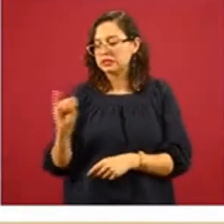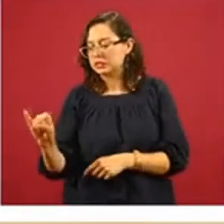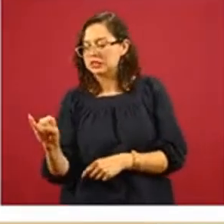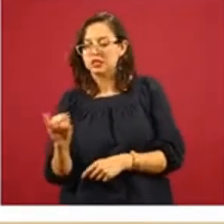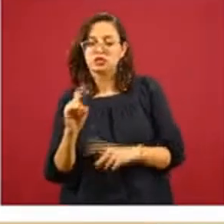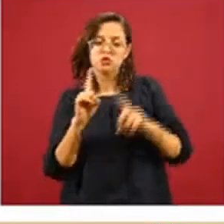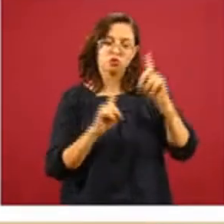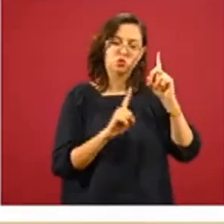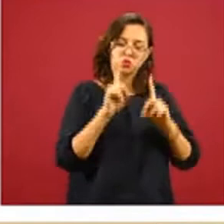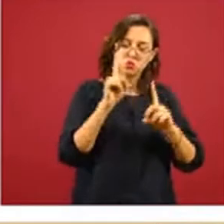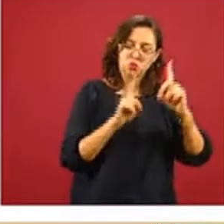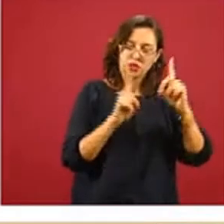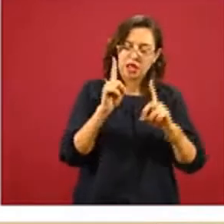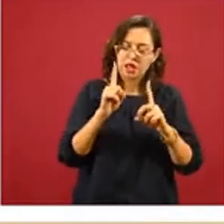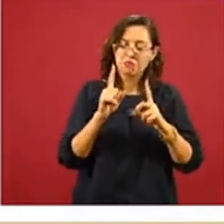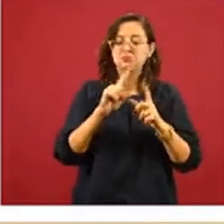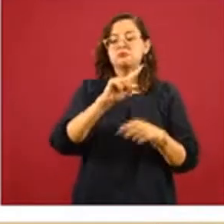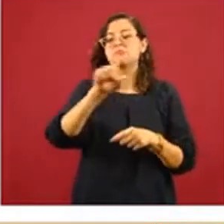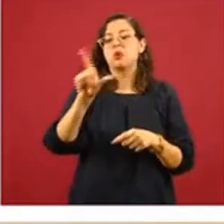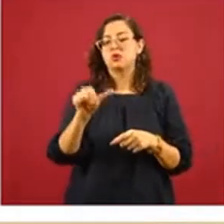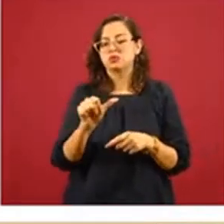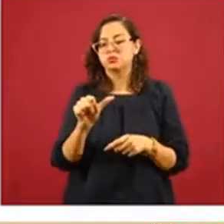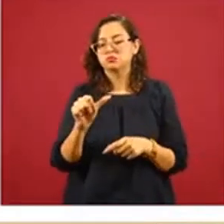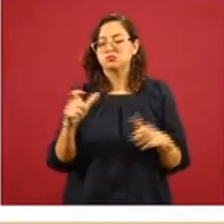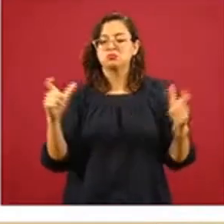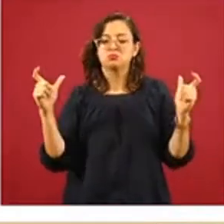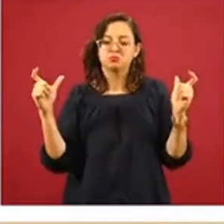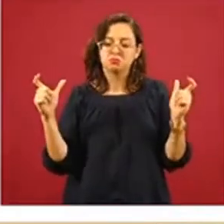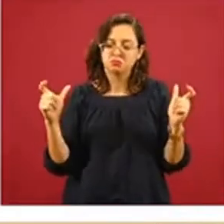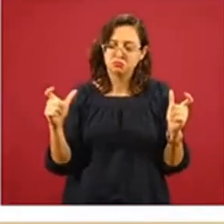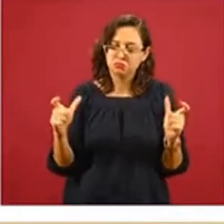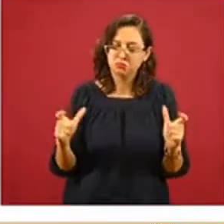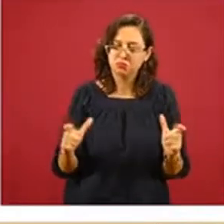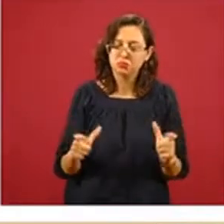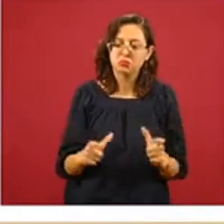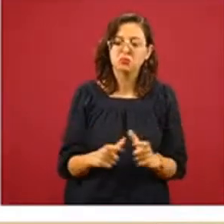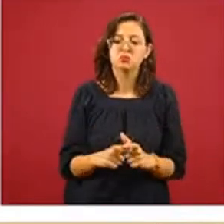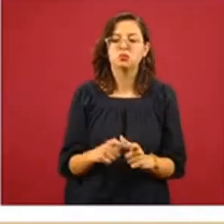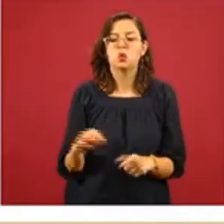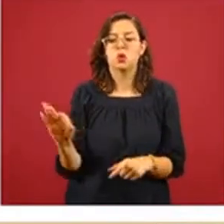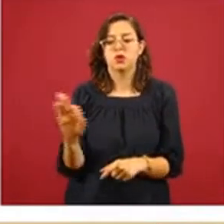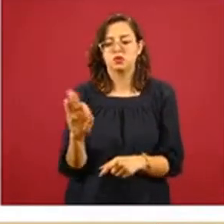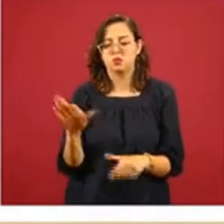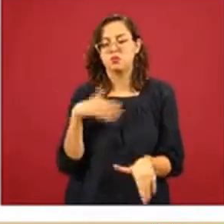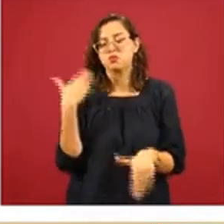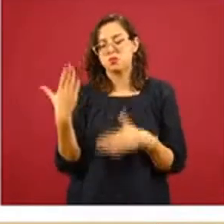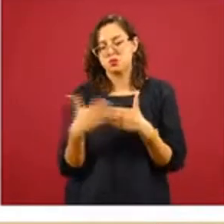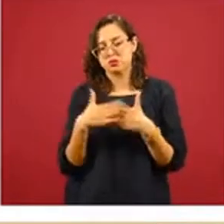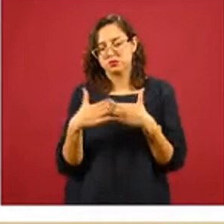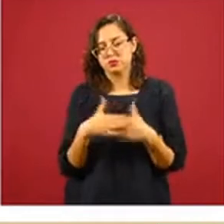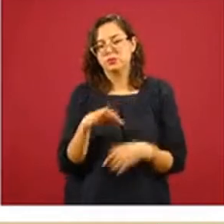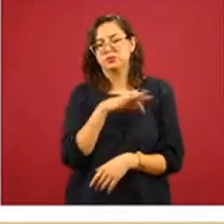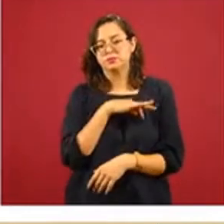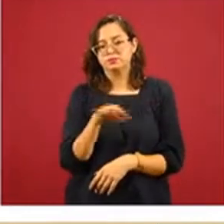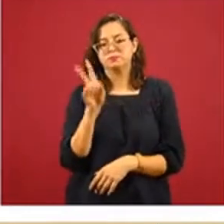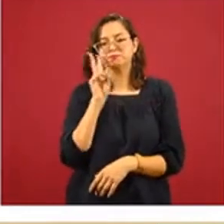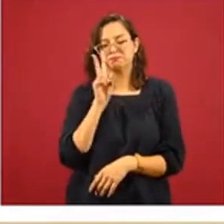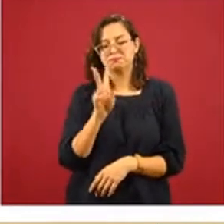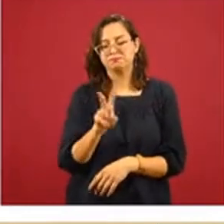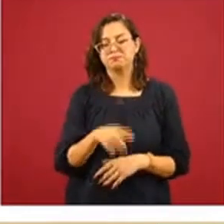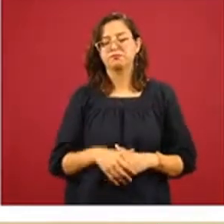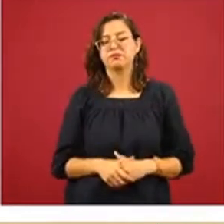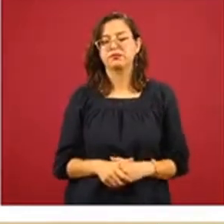como sospechosos, y en qué momento podríamos ya empezar a ver también una estabilidad y en su momento una disminución de los